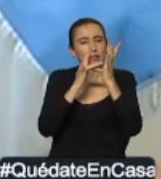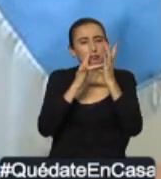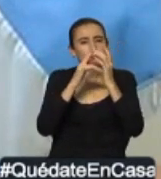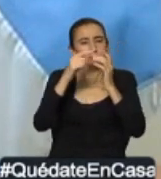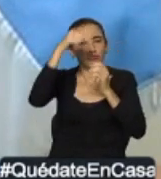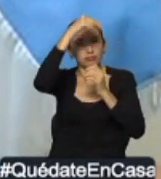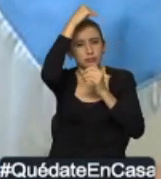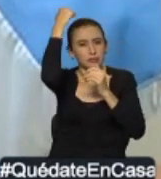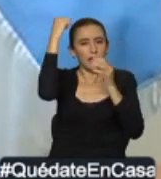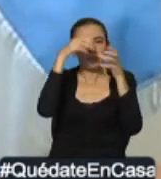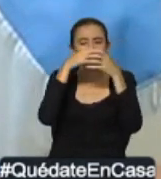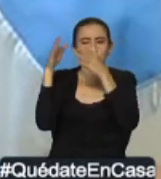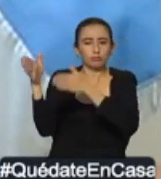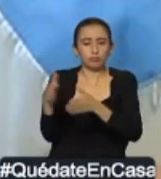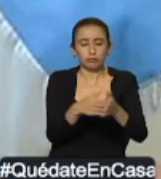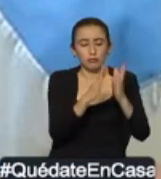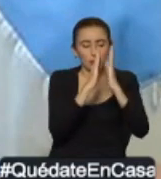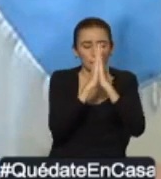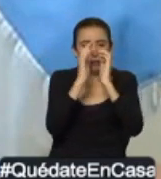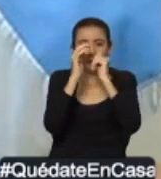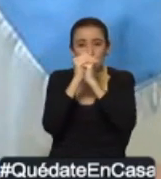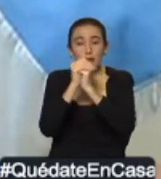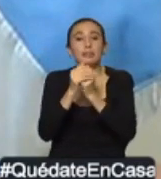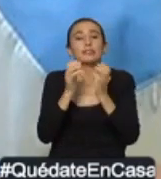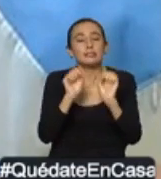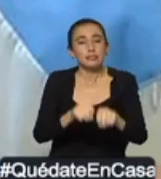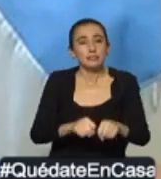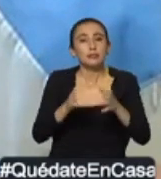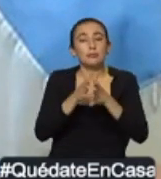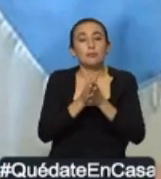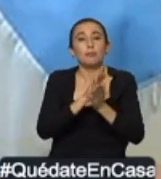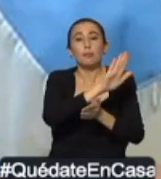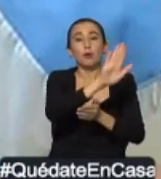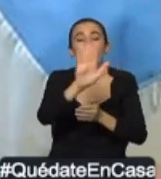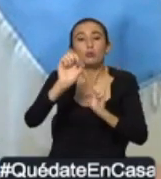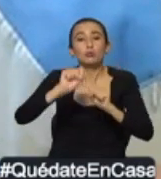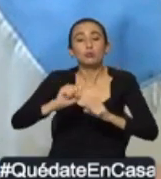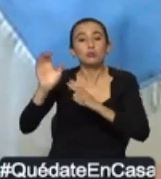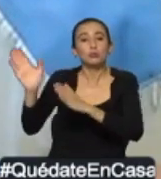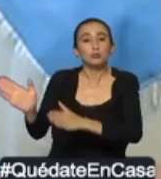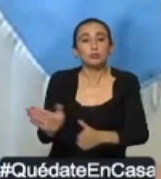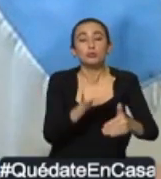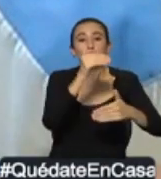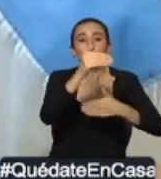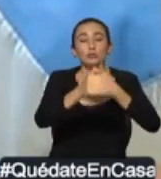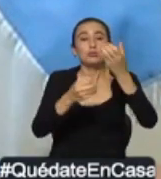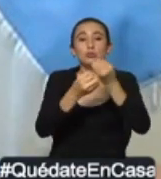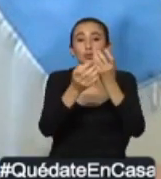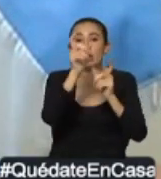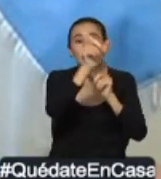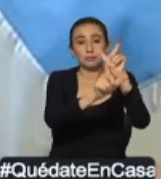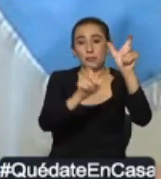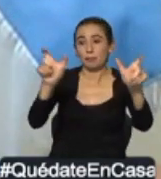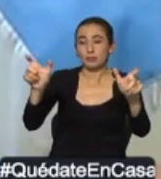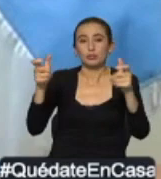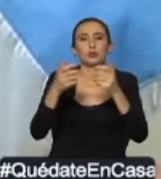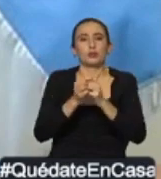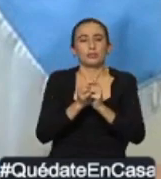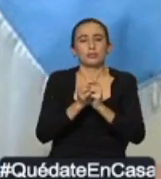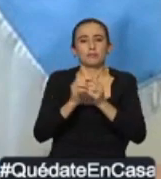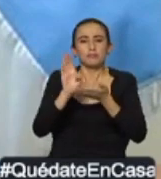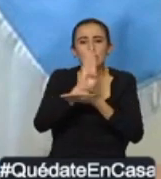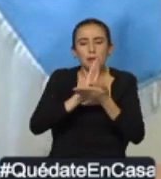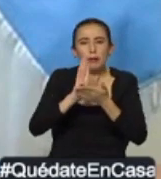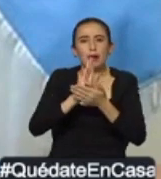estos momentos apelo a su sensibilidad háganlo por ustedes háganlo por sus prójimos háganlo por sus vecinos tengamos